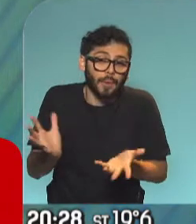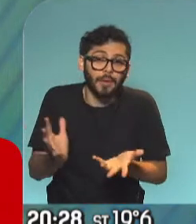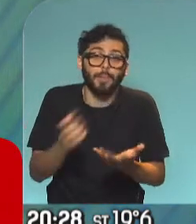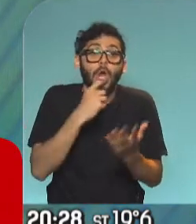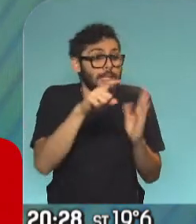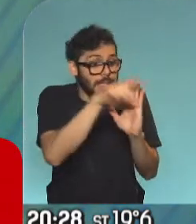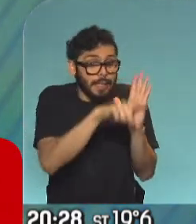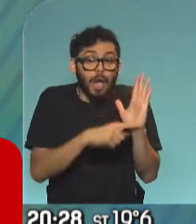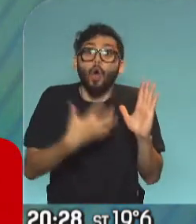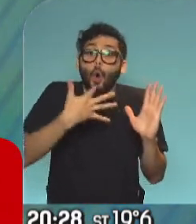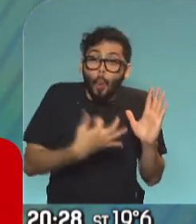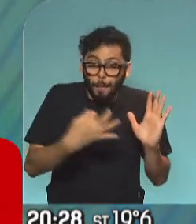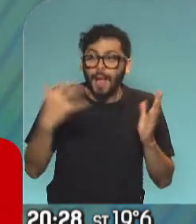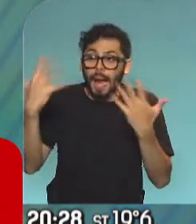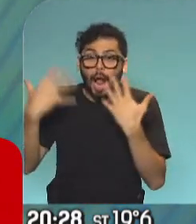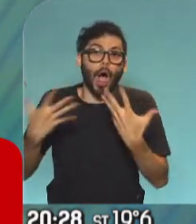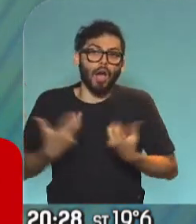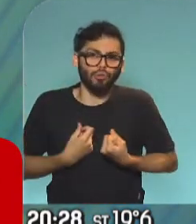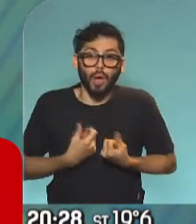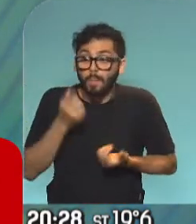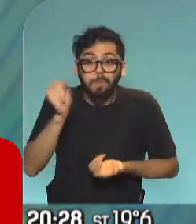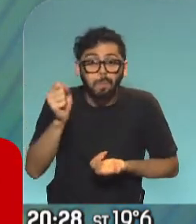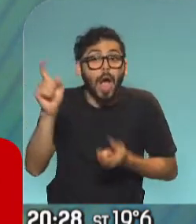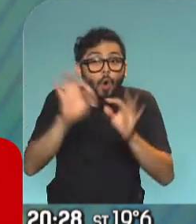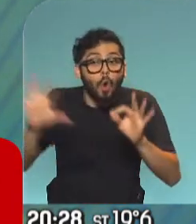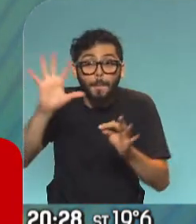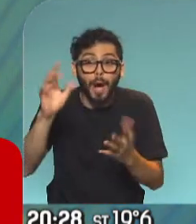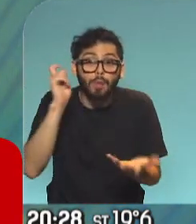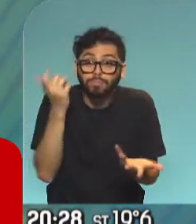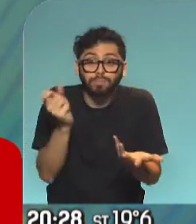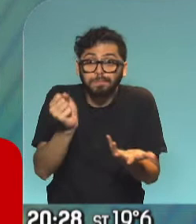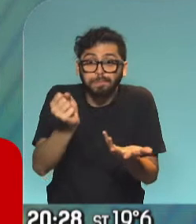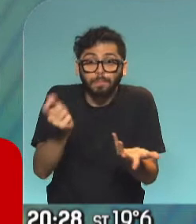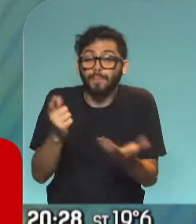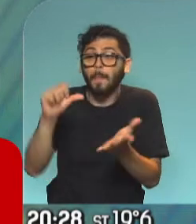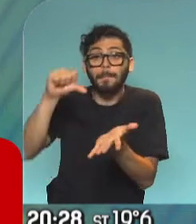tienen influencia. Ocurrió, lo hemos visto, ocurrió en Europa, aquellos países que han